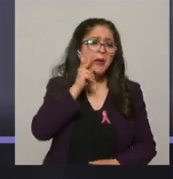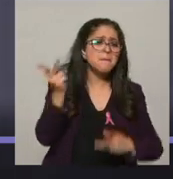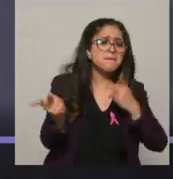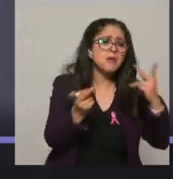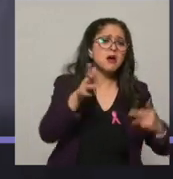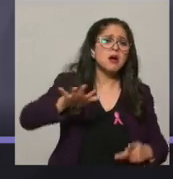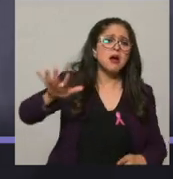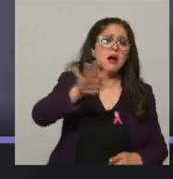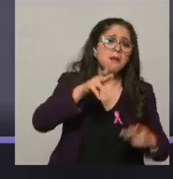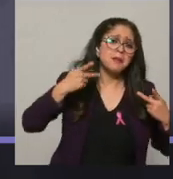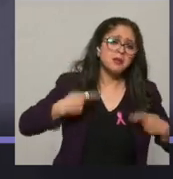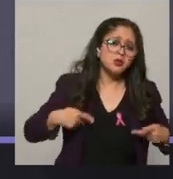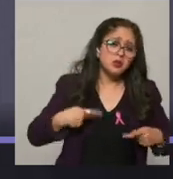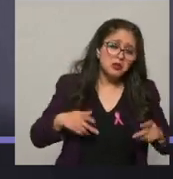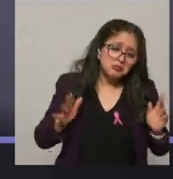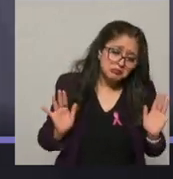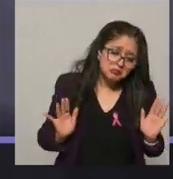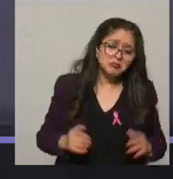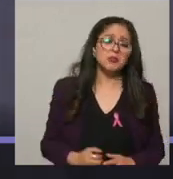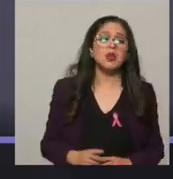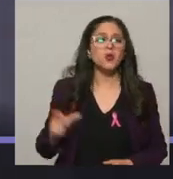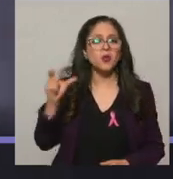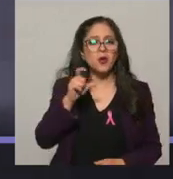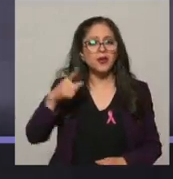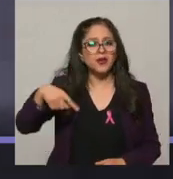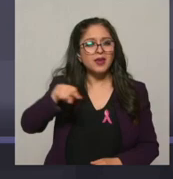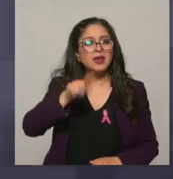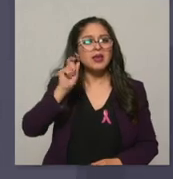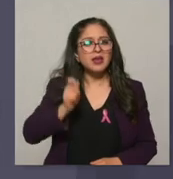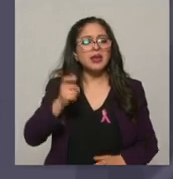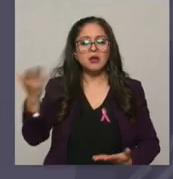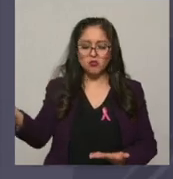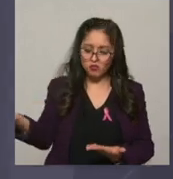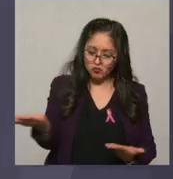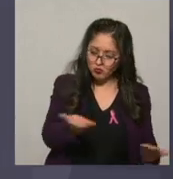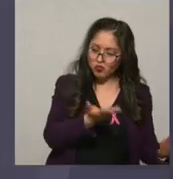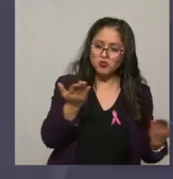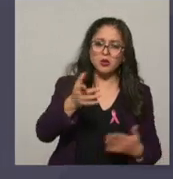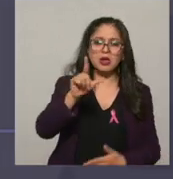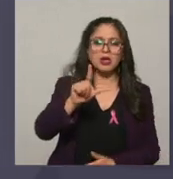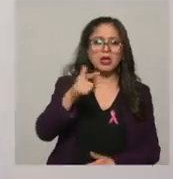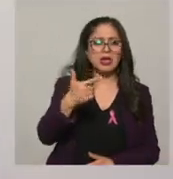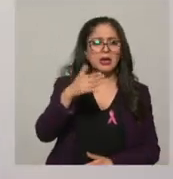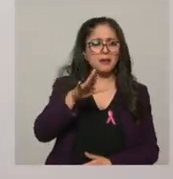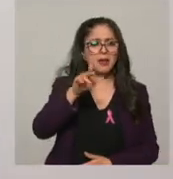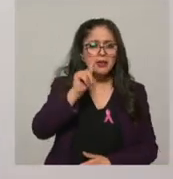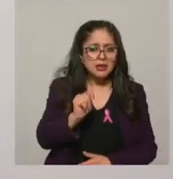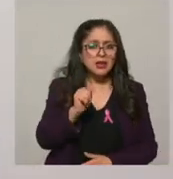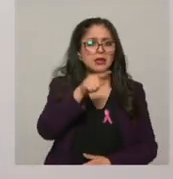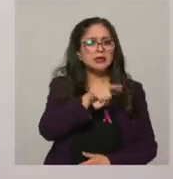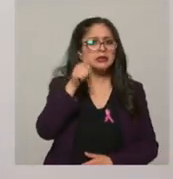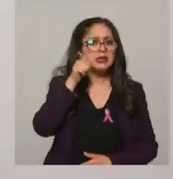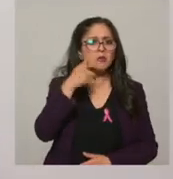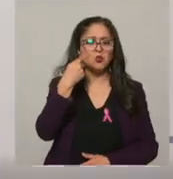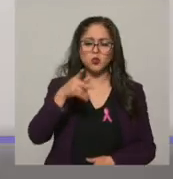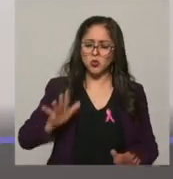eso, que estaba reunido Andrés Manuel dándole su espacio a la población LGBT. Entonces Gloria, con lo aguerrida que